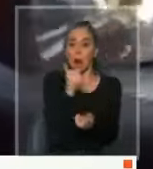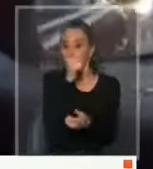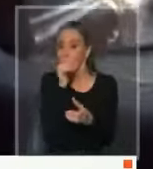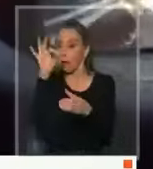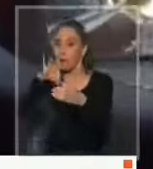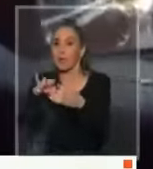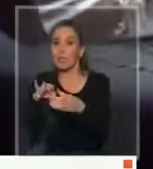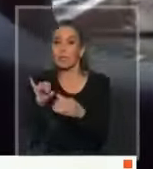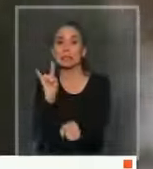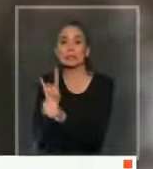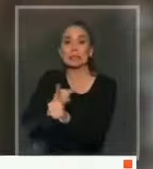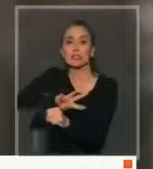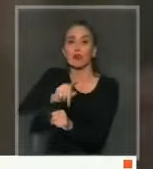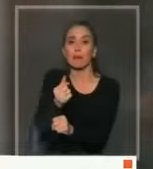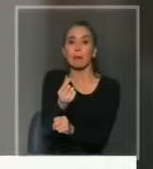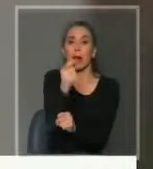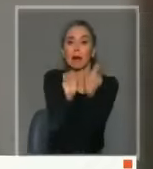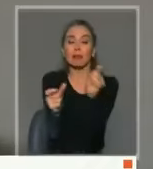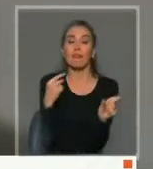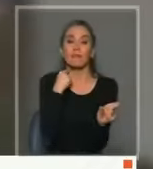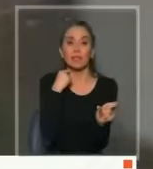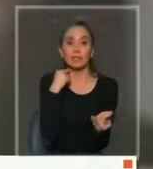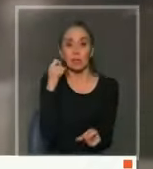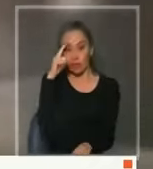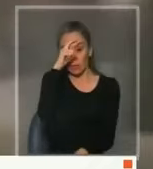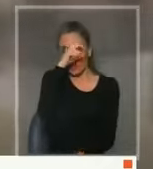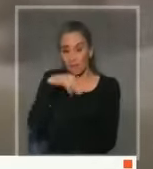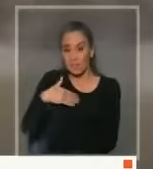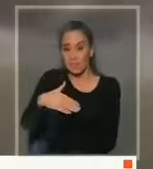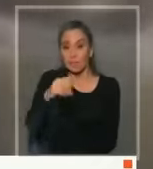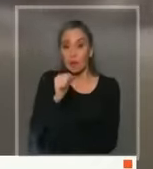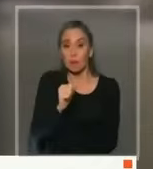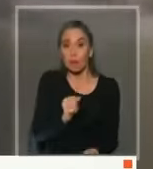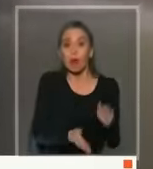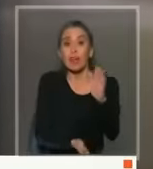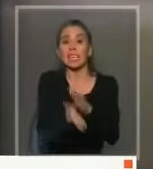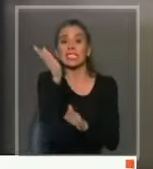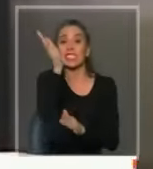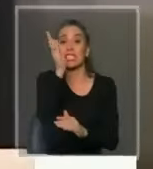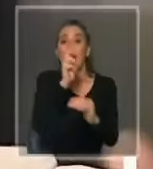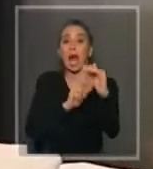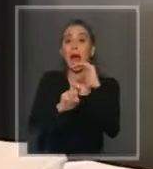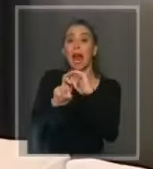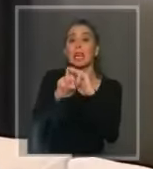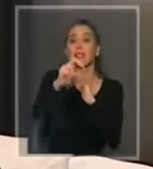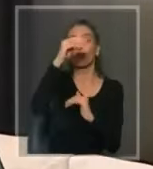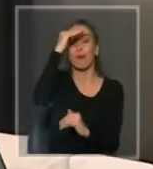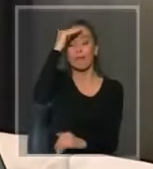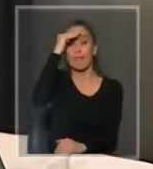víctimas que difícilmente durante un tiempo puedan volver a salir con la misma confianza.